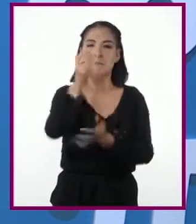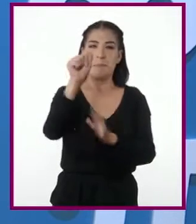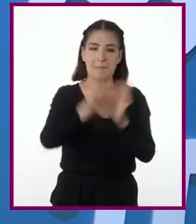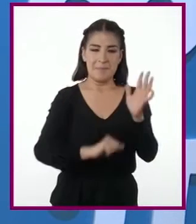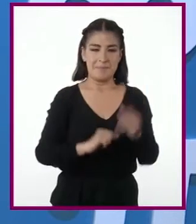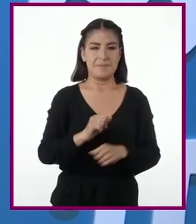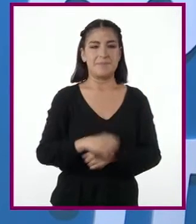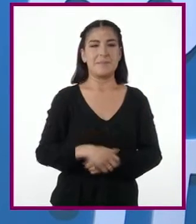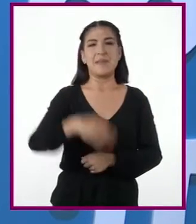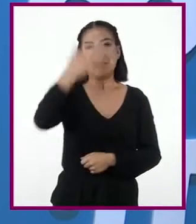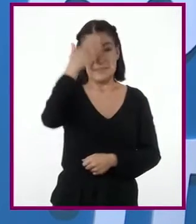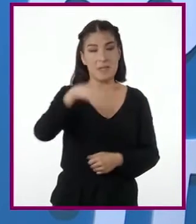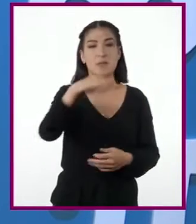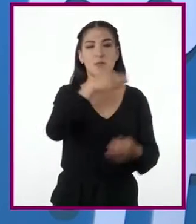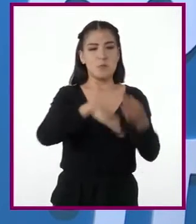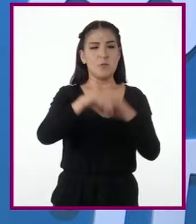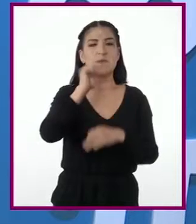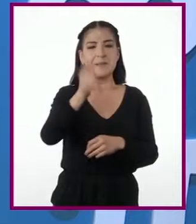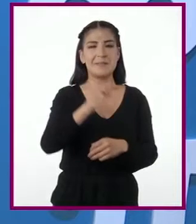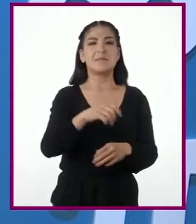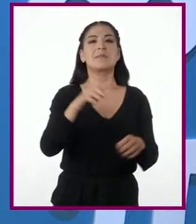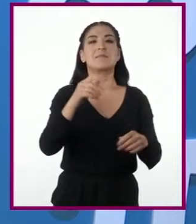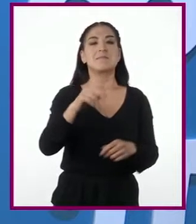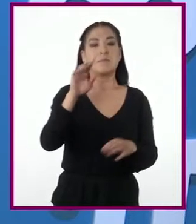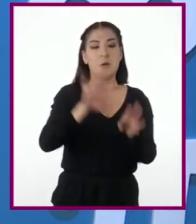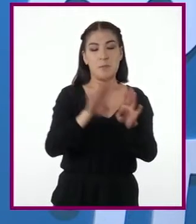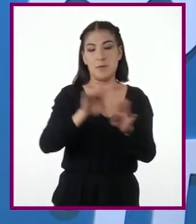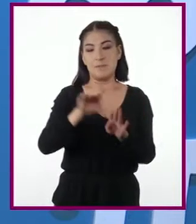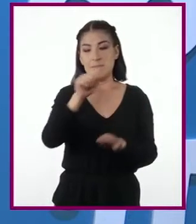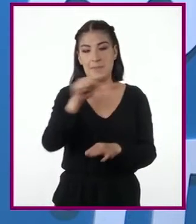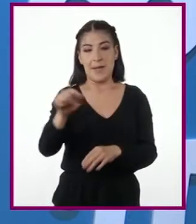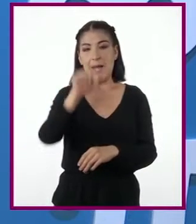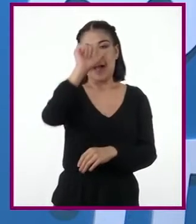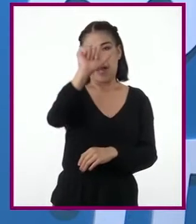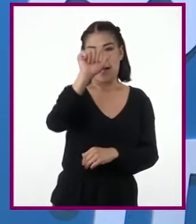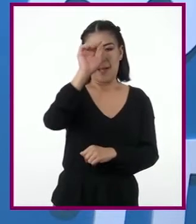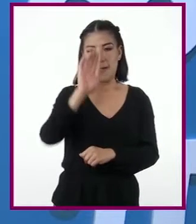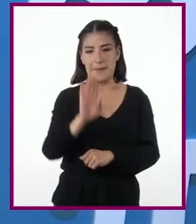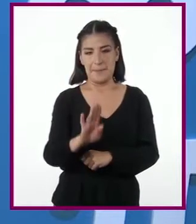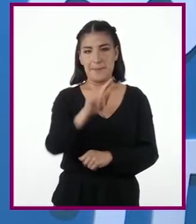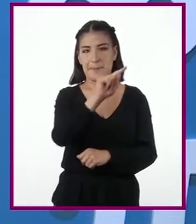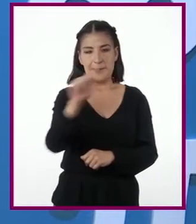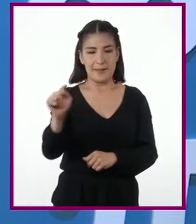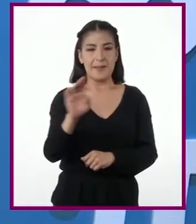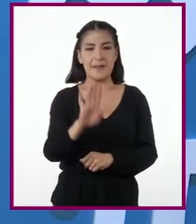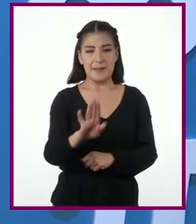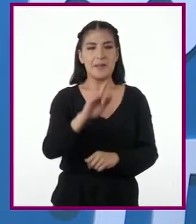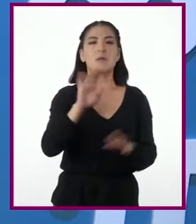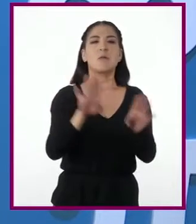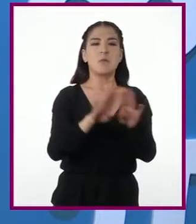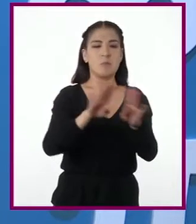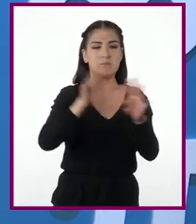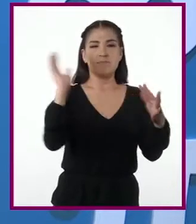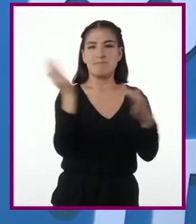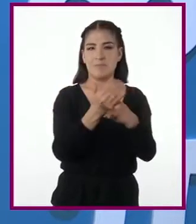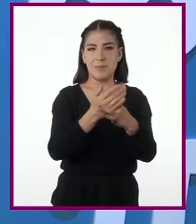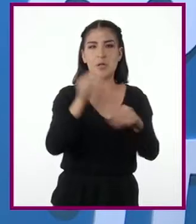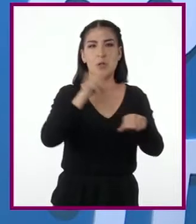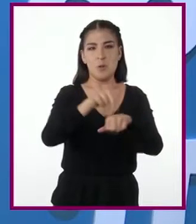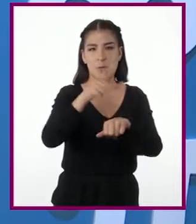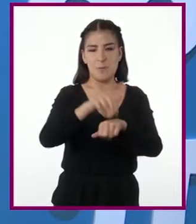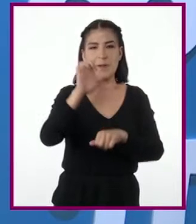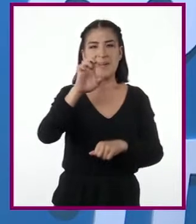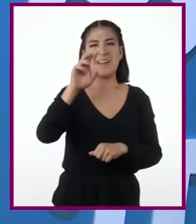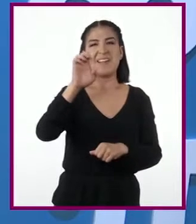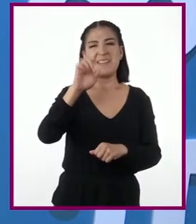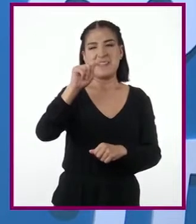Sabemos que toda fracción A entre B puede representar una división de números enteros,